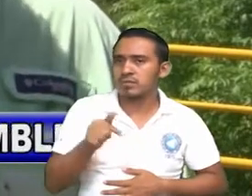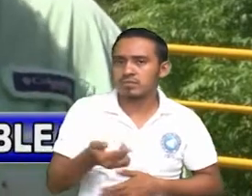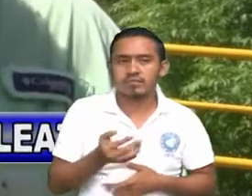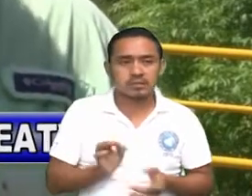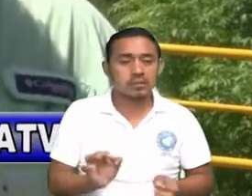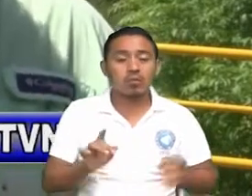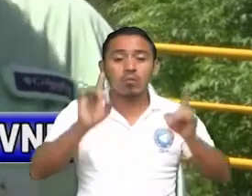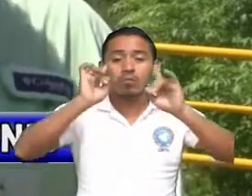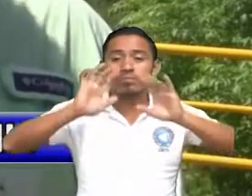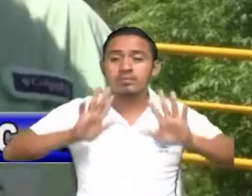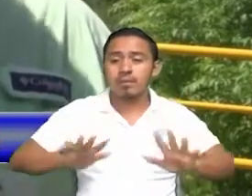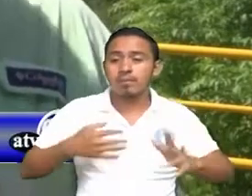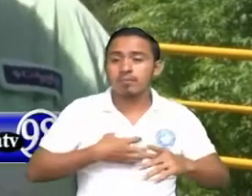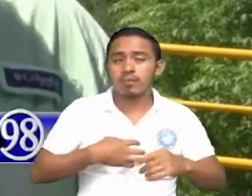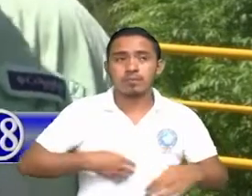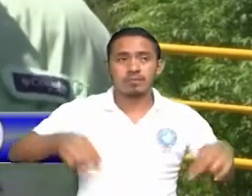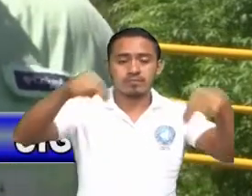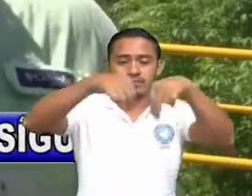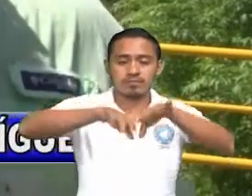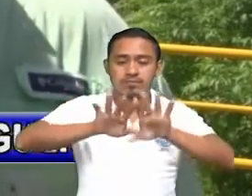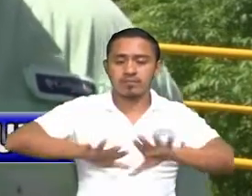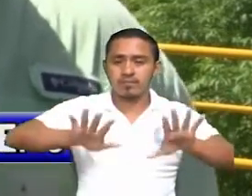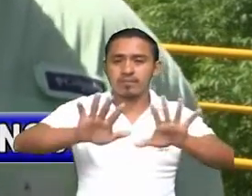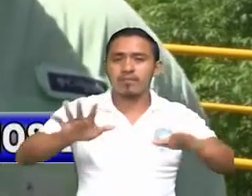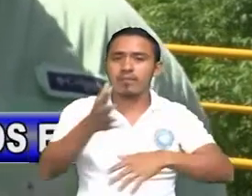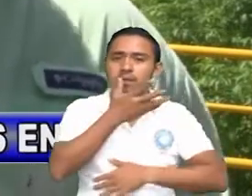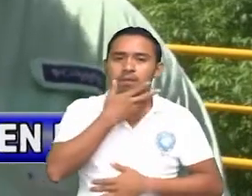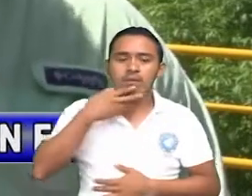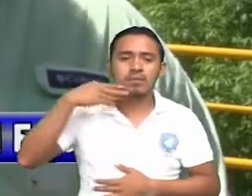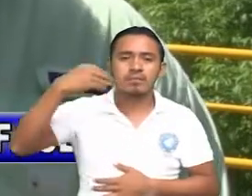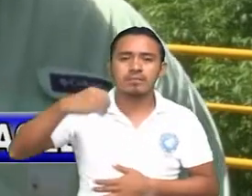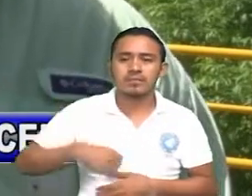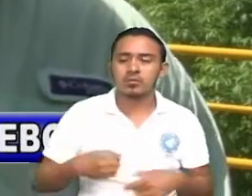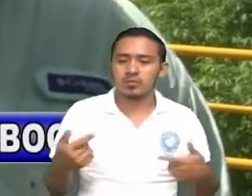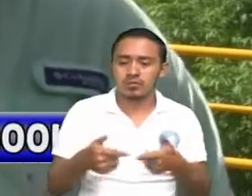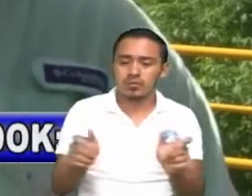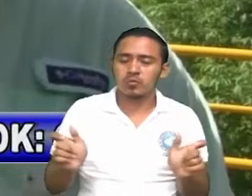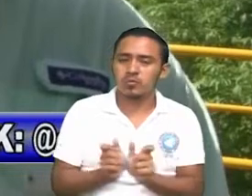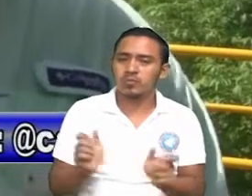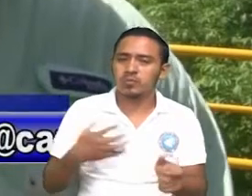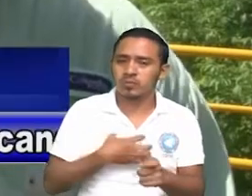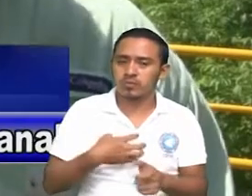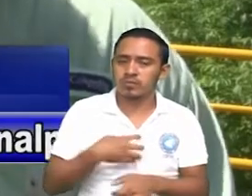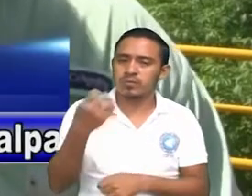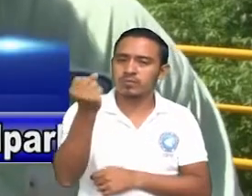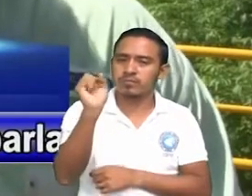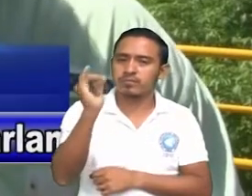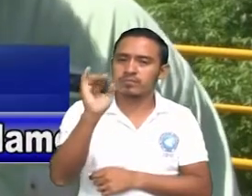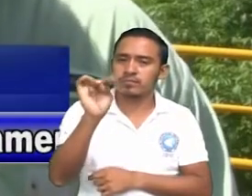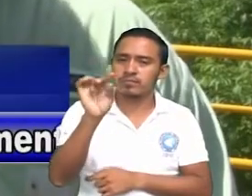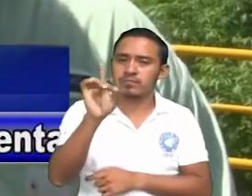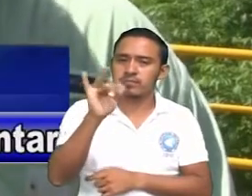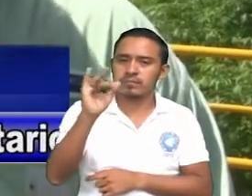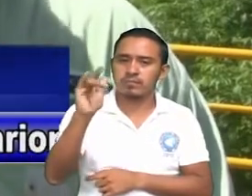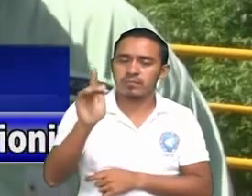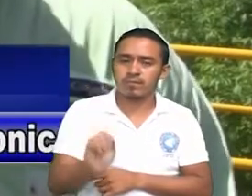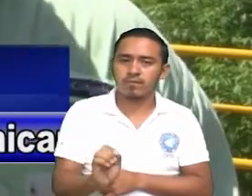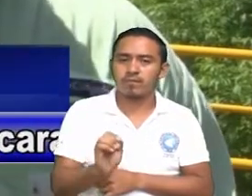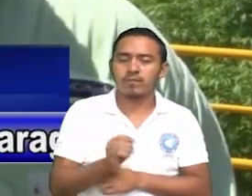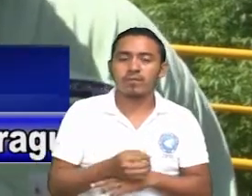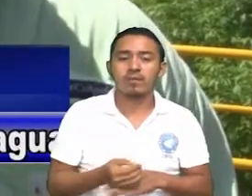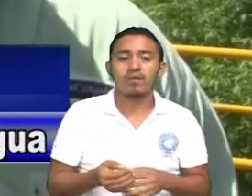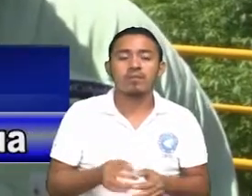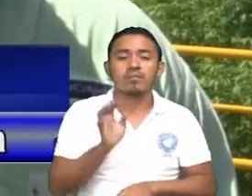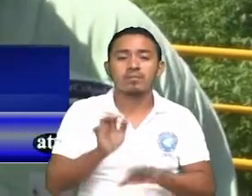precaución de cuidar el medio ambiente. Entonces los jóvenes agremiados, los jóvenes organizados dentro de, de la Secretaría